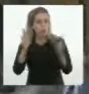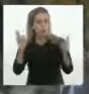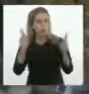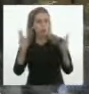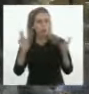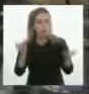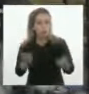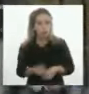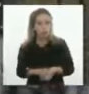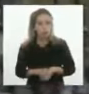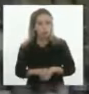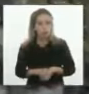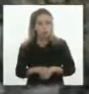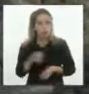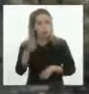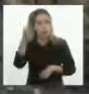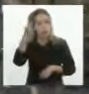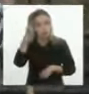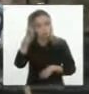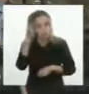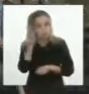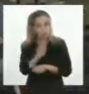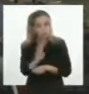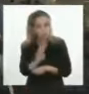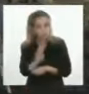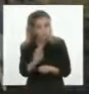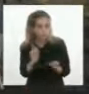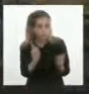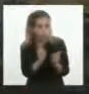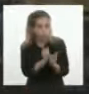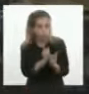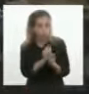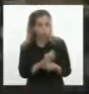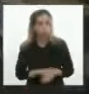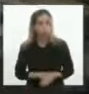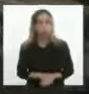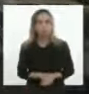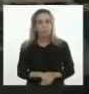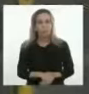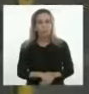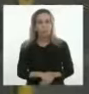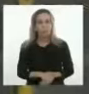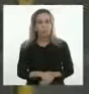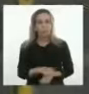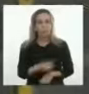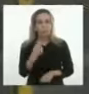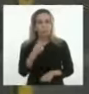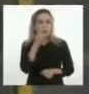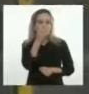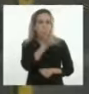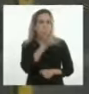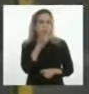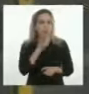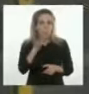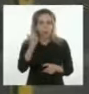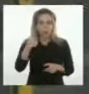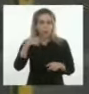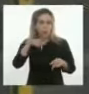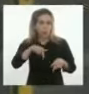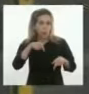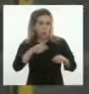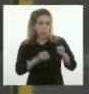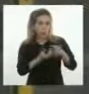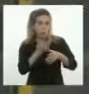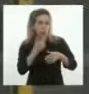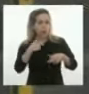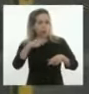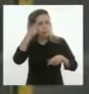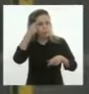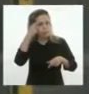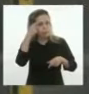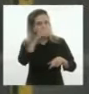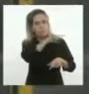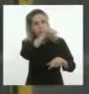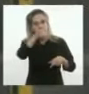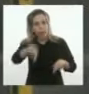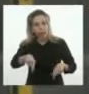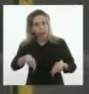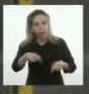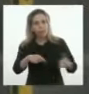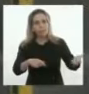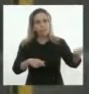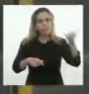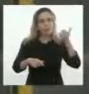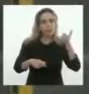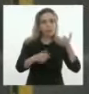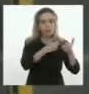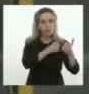voy a tomarme una licencia breve cuando salía para acá me llamó a la mamá de facundo y me dio la mala